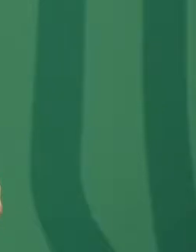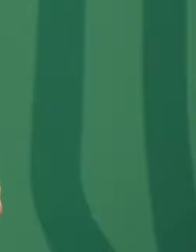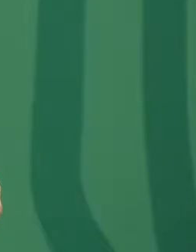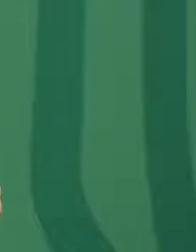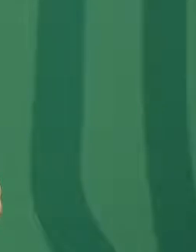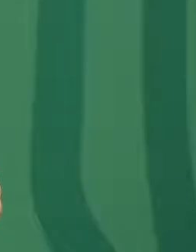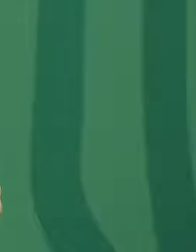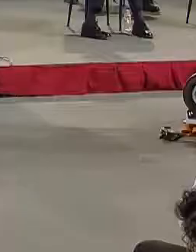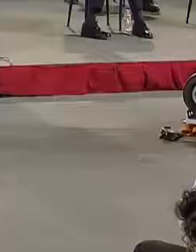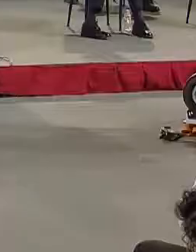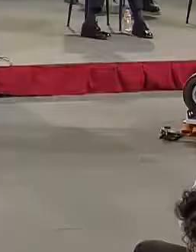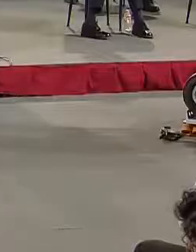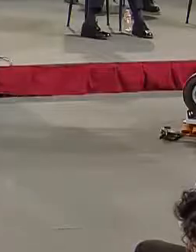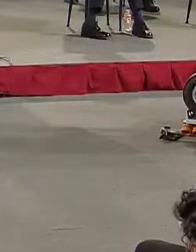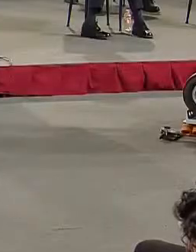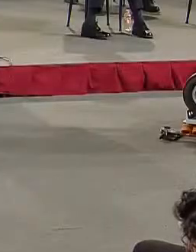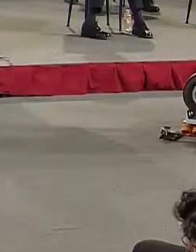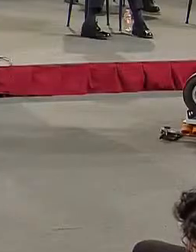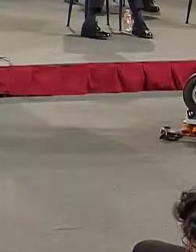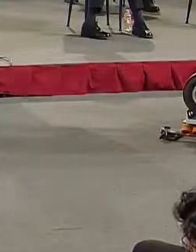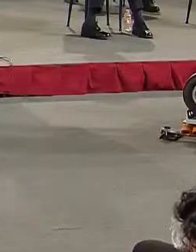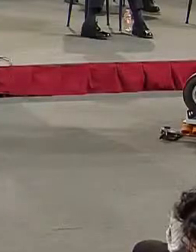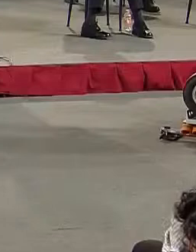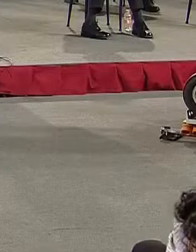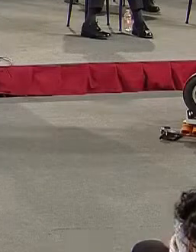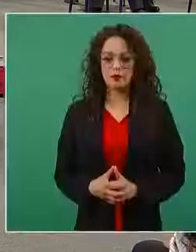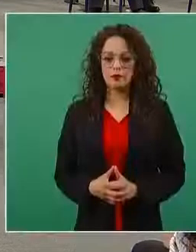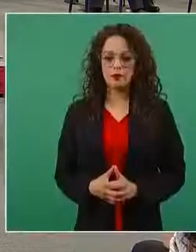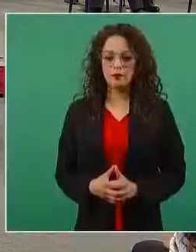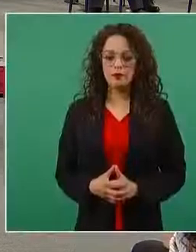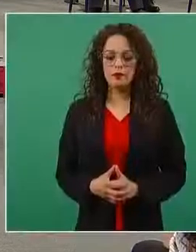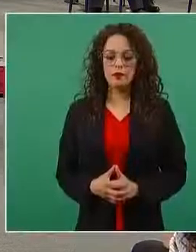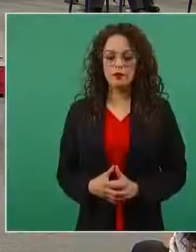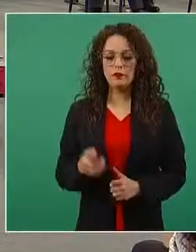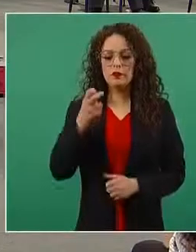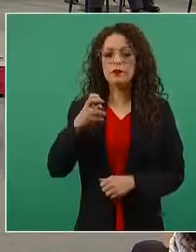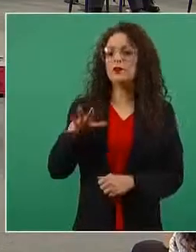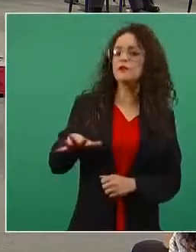son negocios redondos.